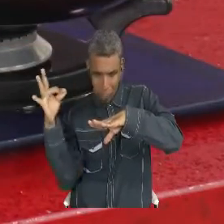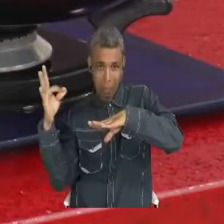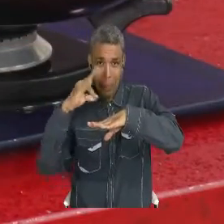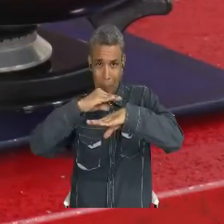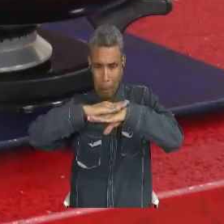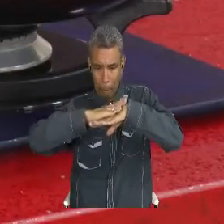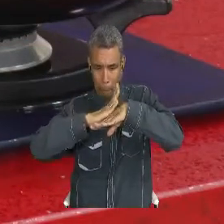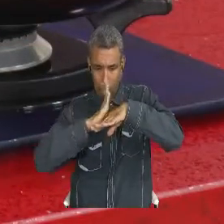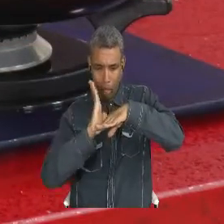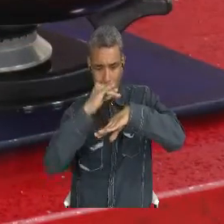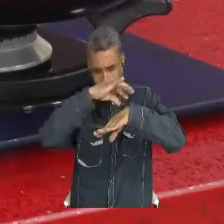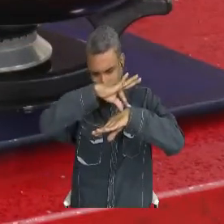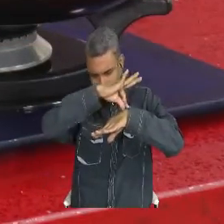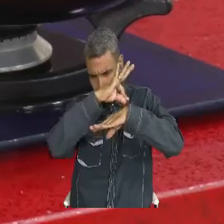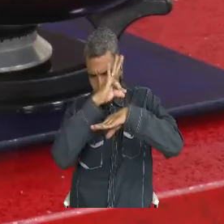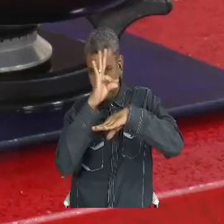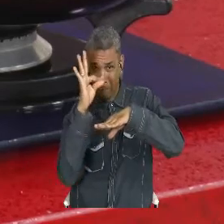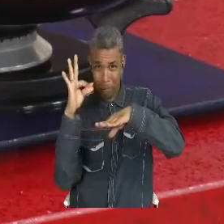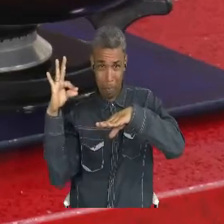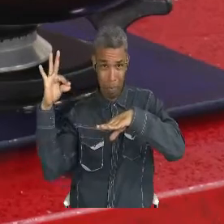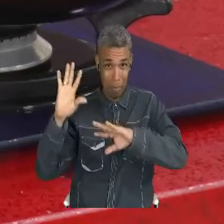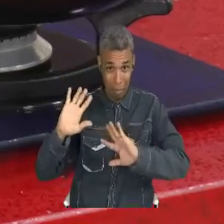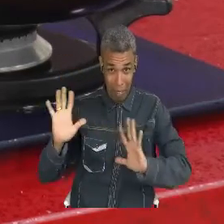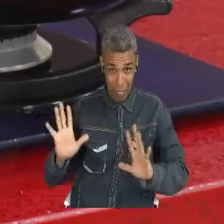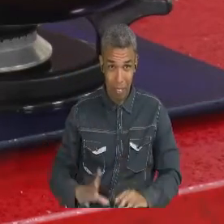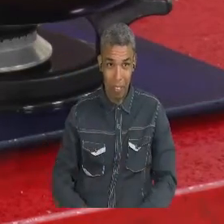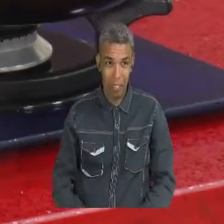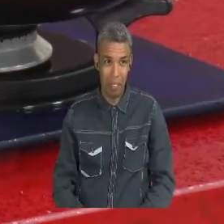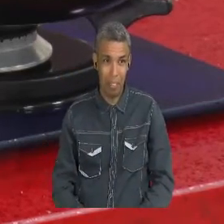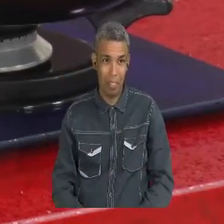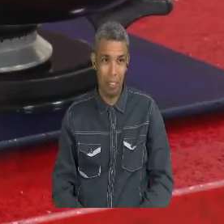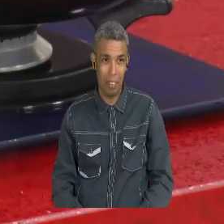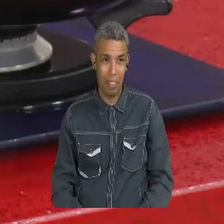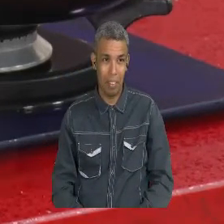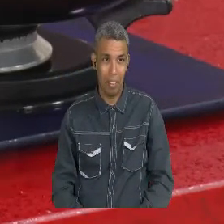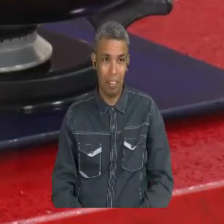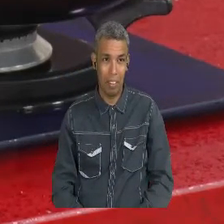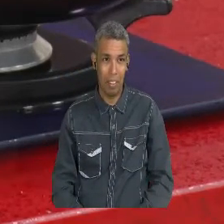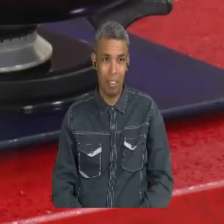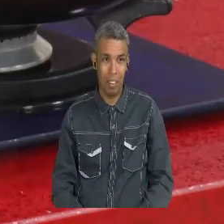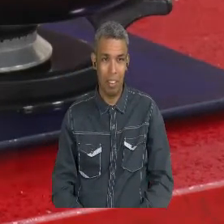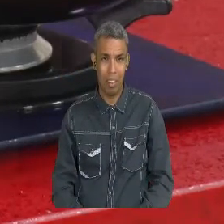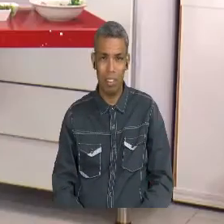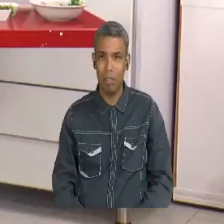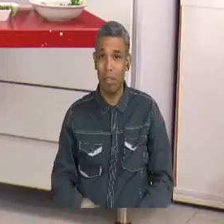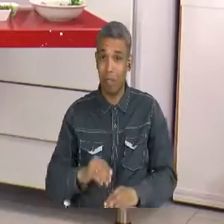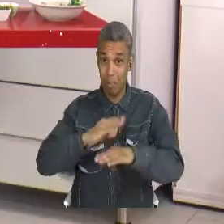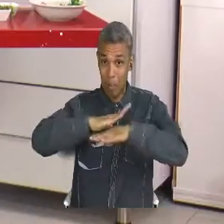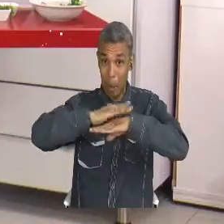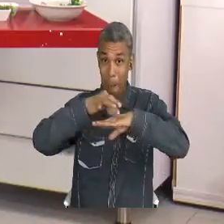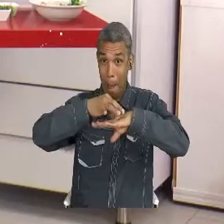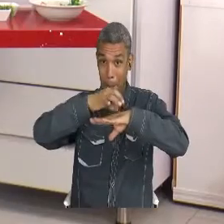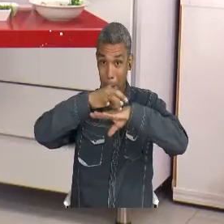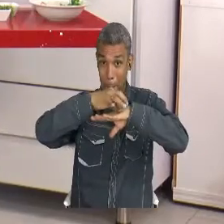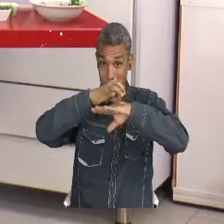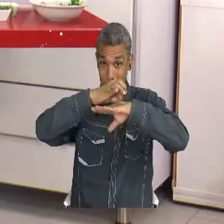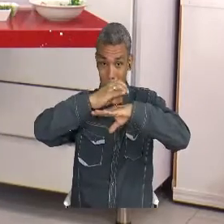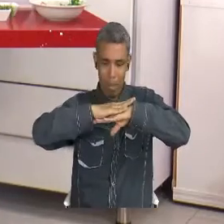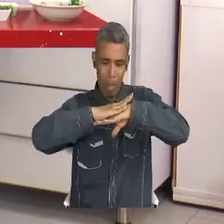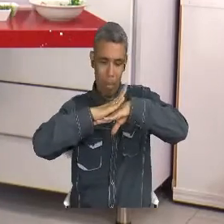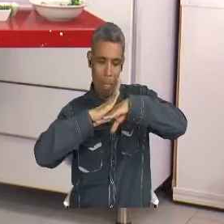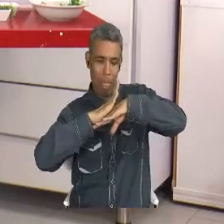a parrillar más para que queden crocantes. Uh-huh. Y quedan así duritas, se pueden aderezar con limón, con sal y quedan deliciosas. Desde